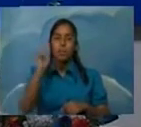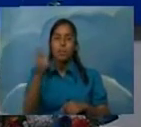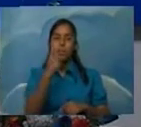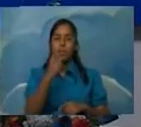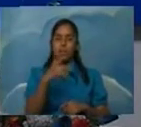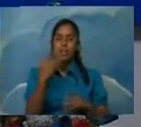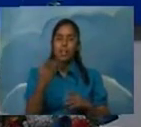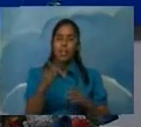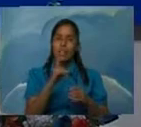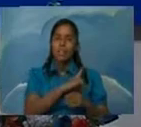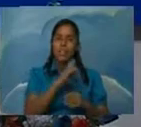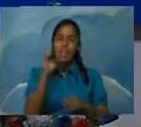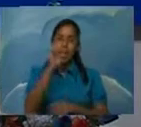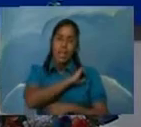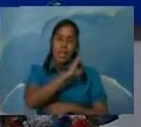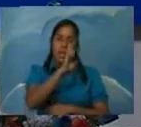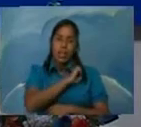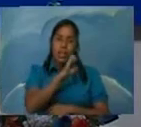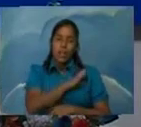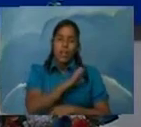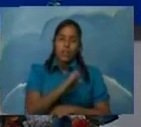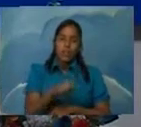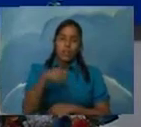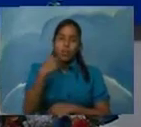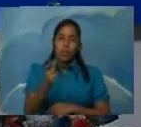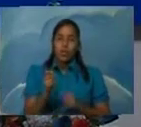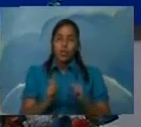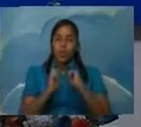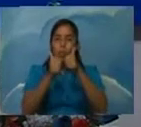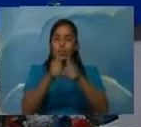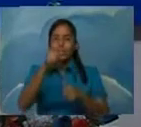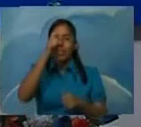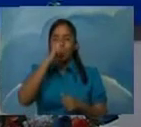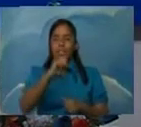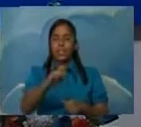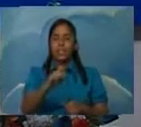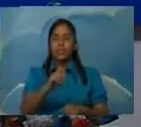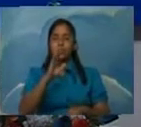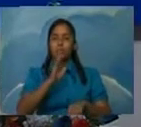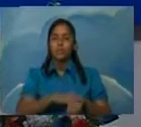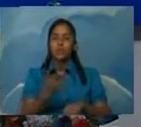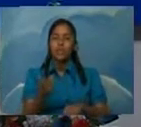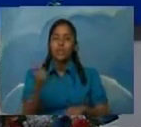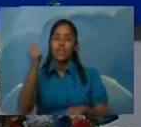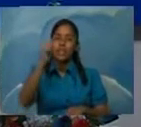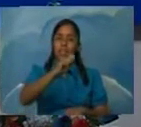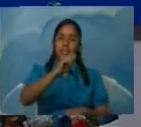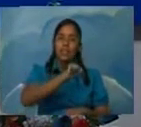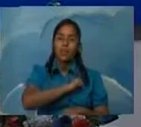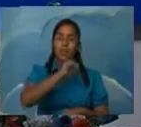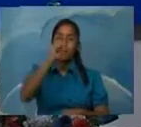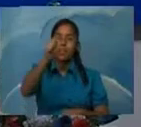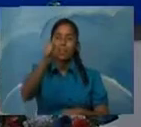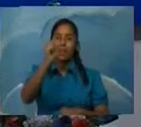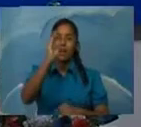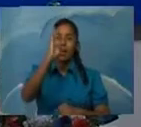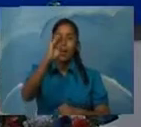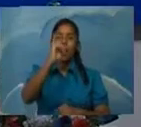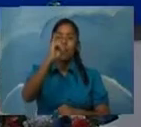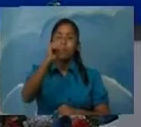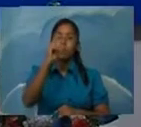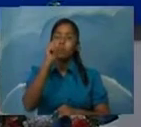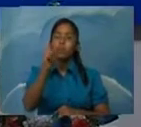el mes de enero, cuando comienza el año. Porque en el mes de Abib, el mes